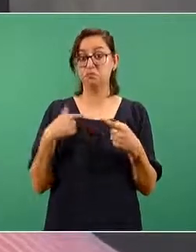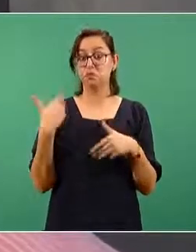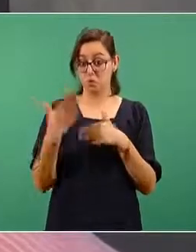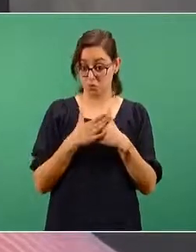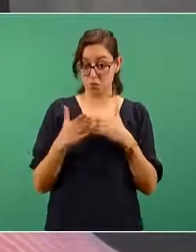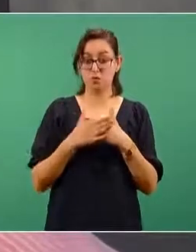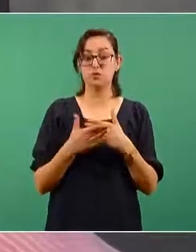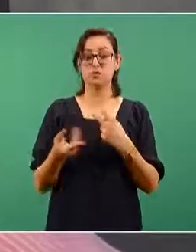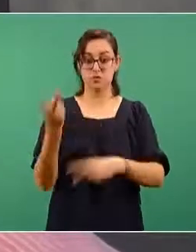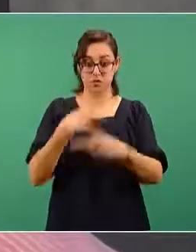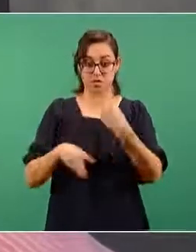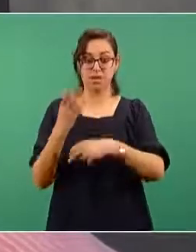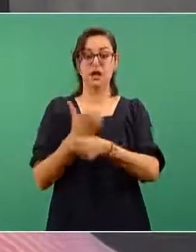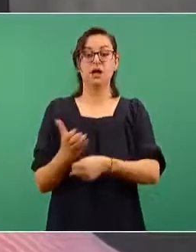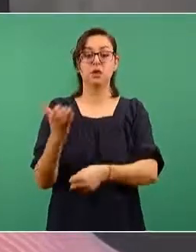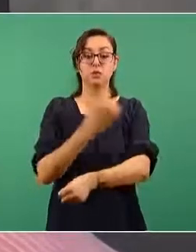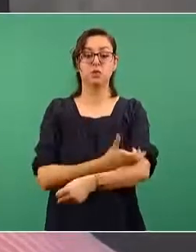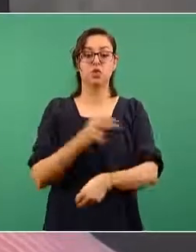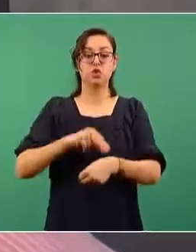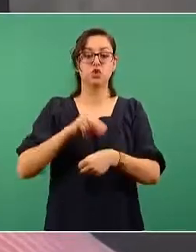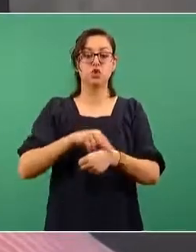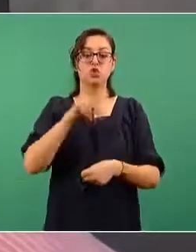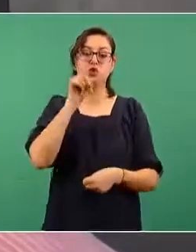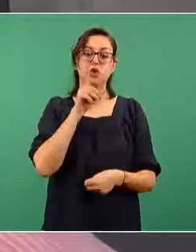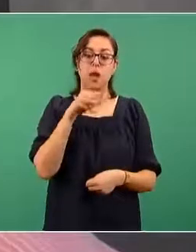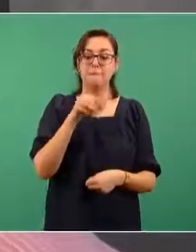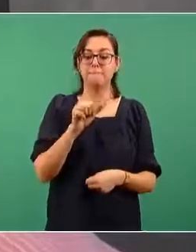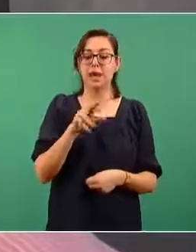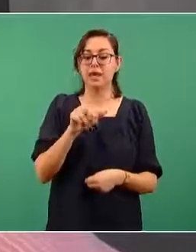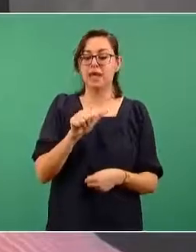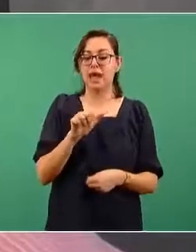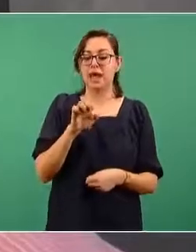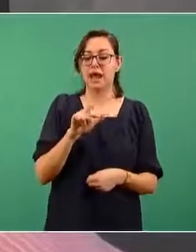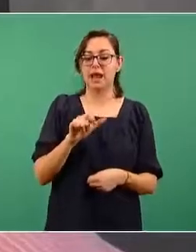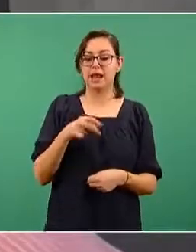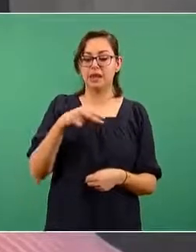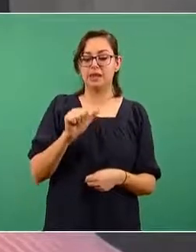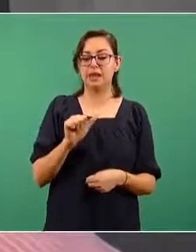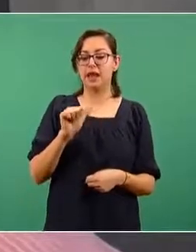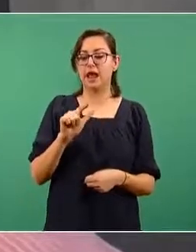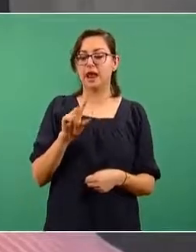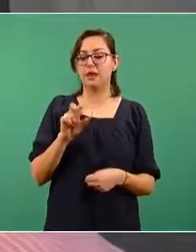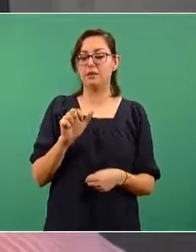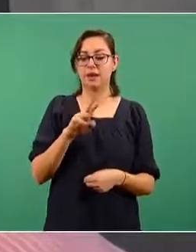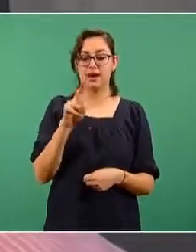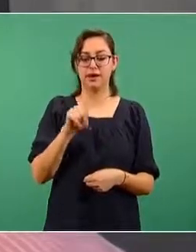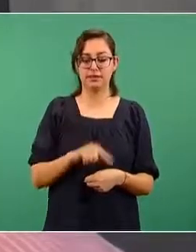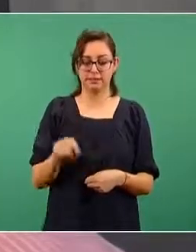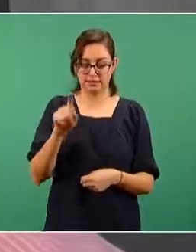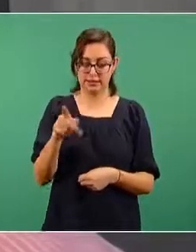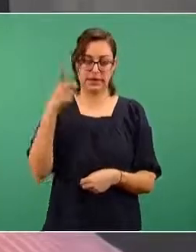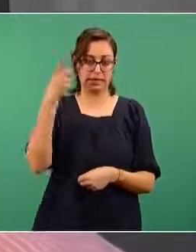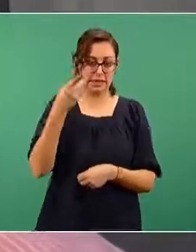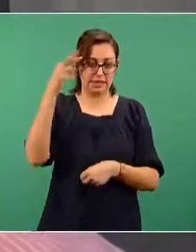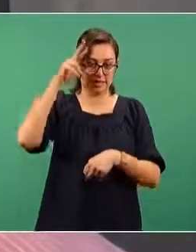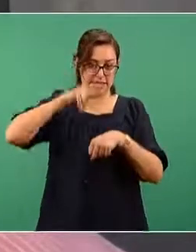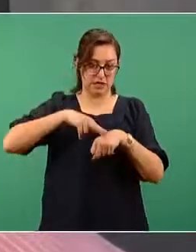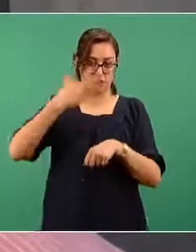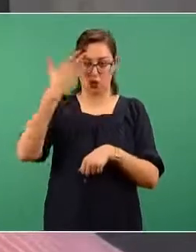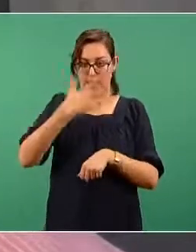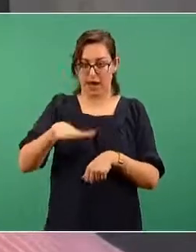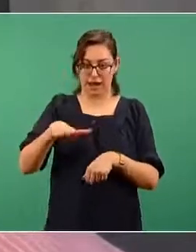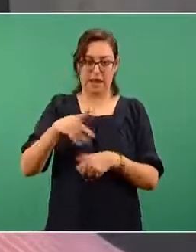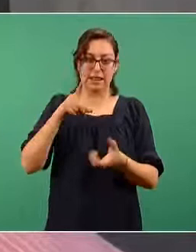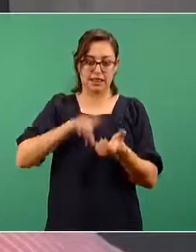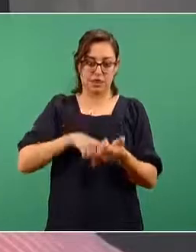vuelva a acompañar en la conferencia la doctora María Elena Álvarez Builla, la directora general de CONACYT, y nos platicará de un proyecto